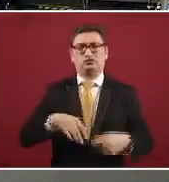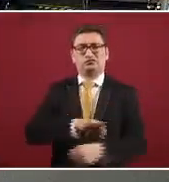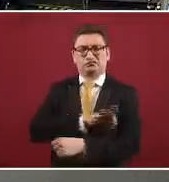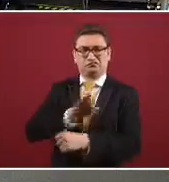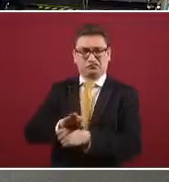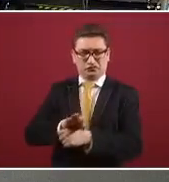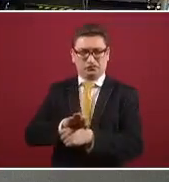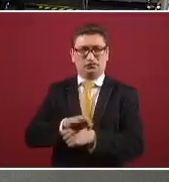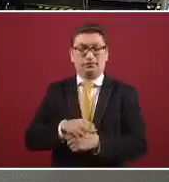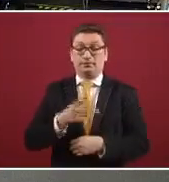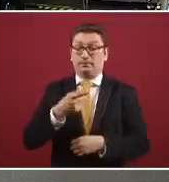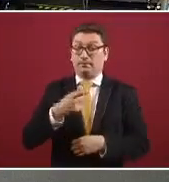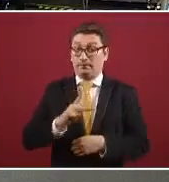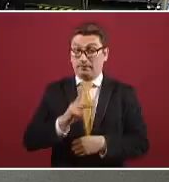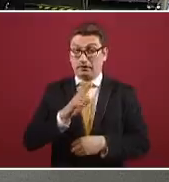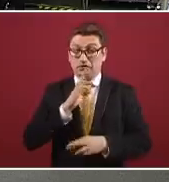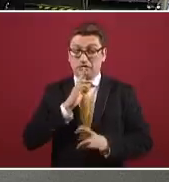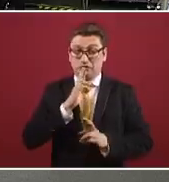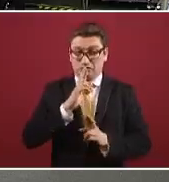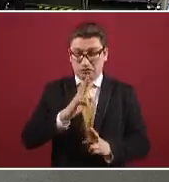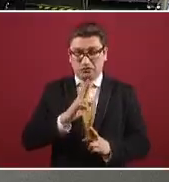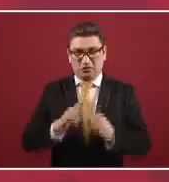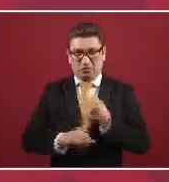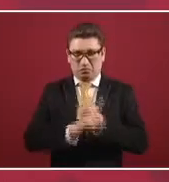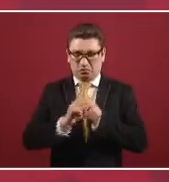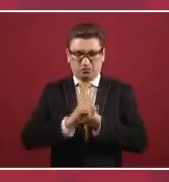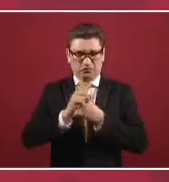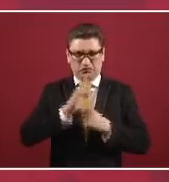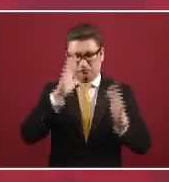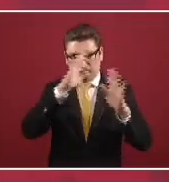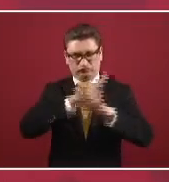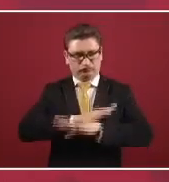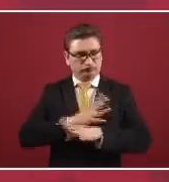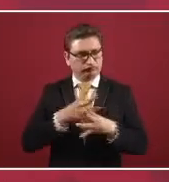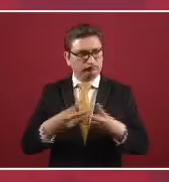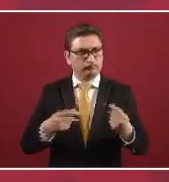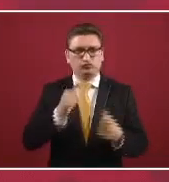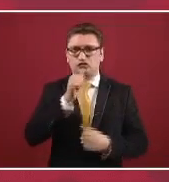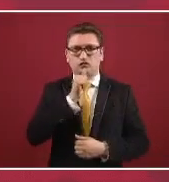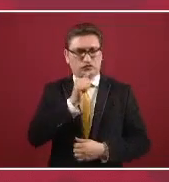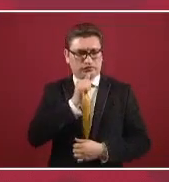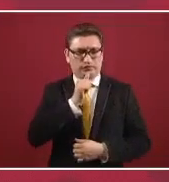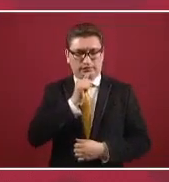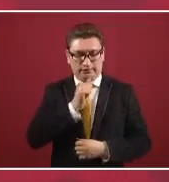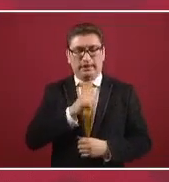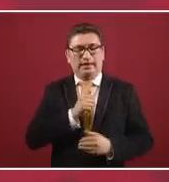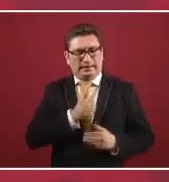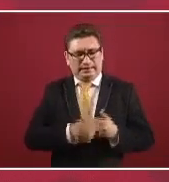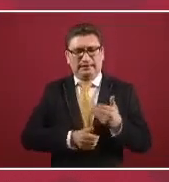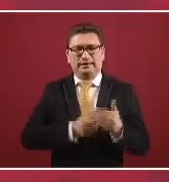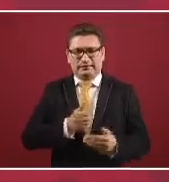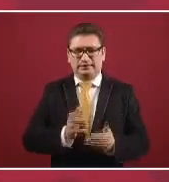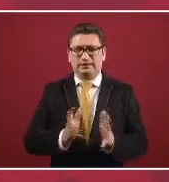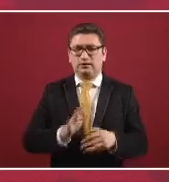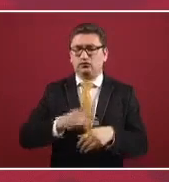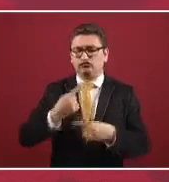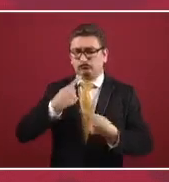pero no está resuelto el problema. Se avanzó porque ya hay un acuerdo